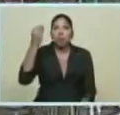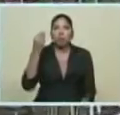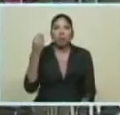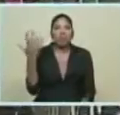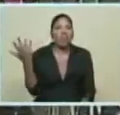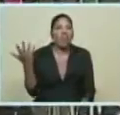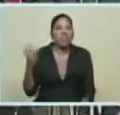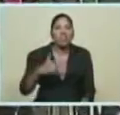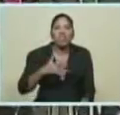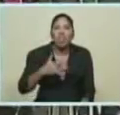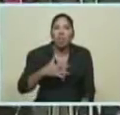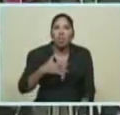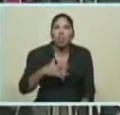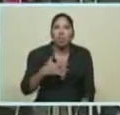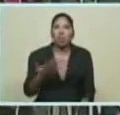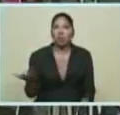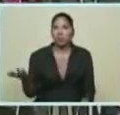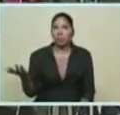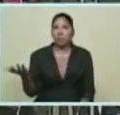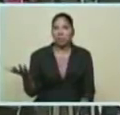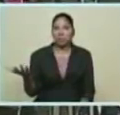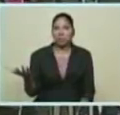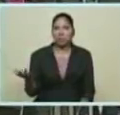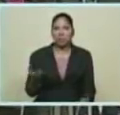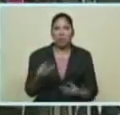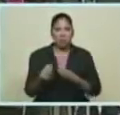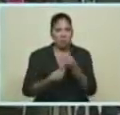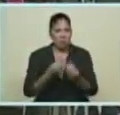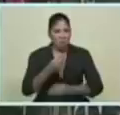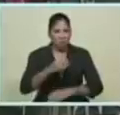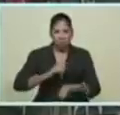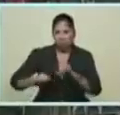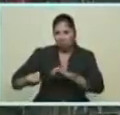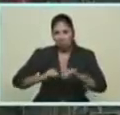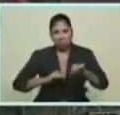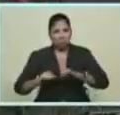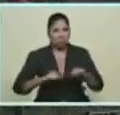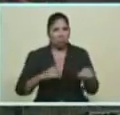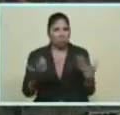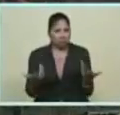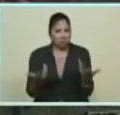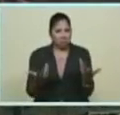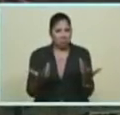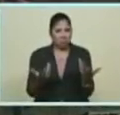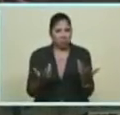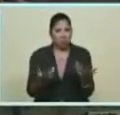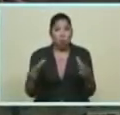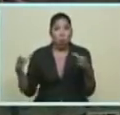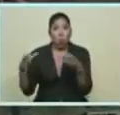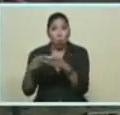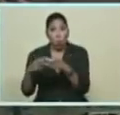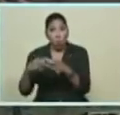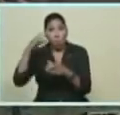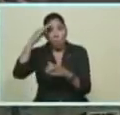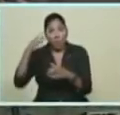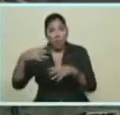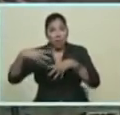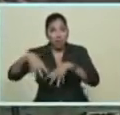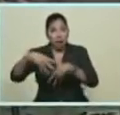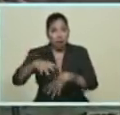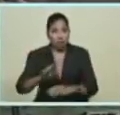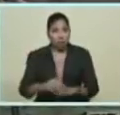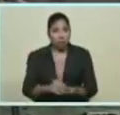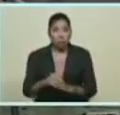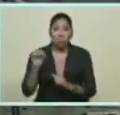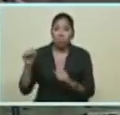¿qué siente? ¿Cómo actúa la Fuerza Armada Nacional